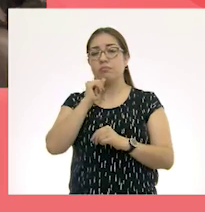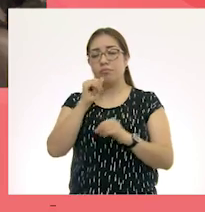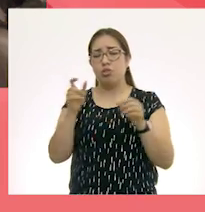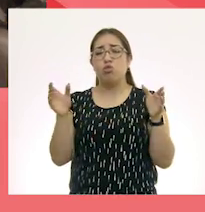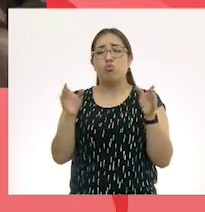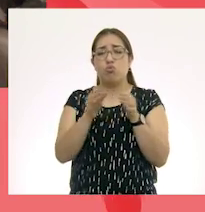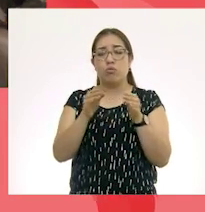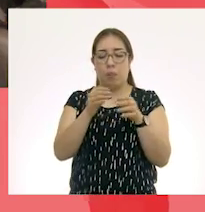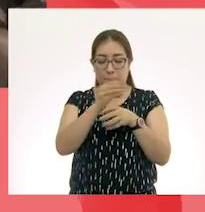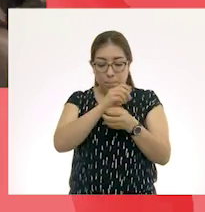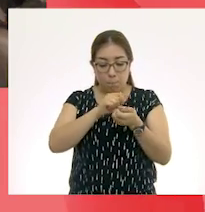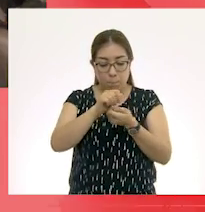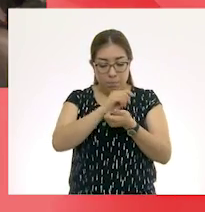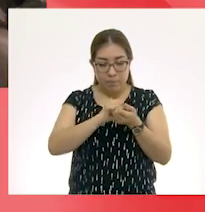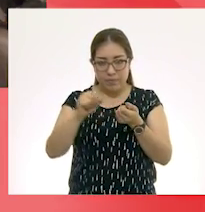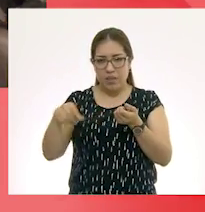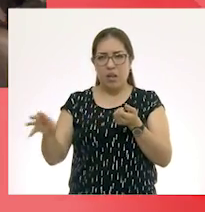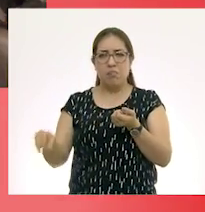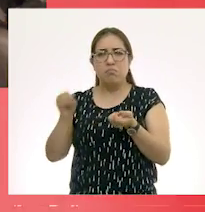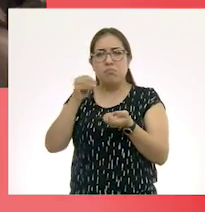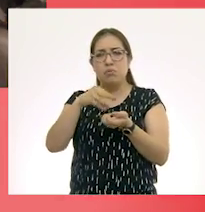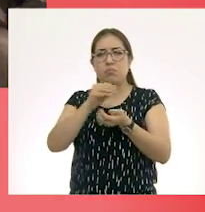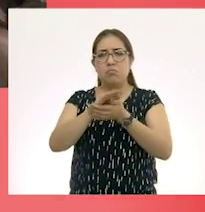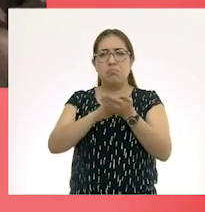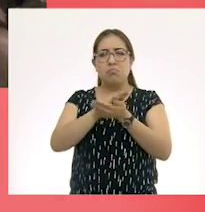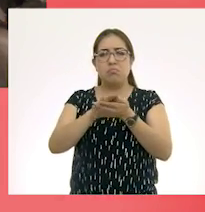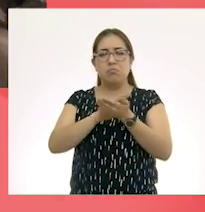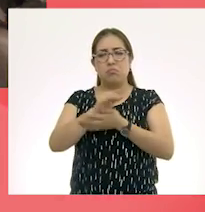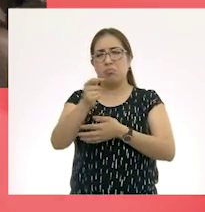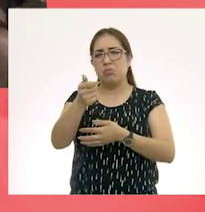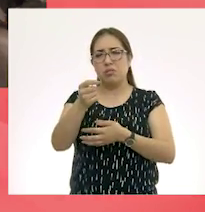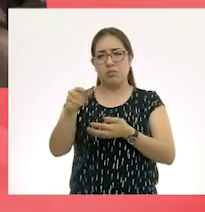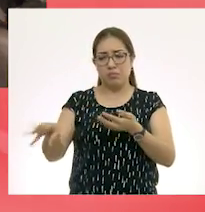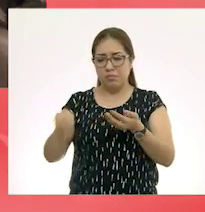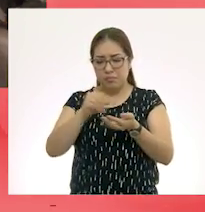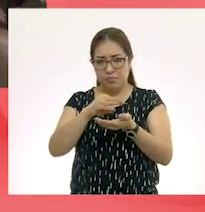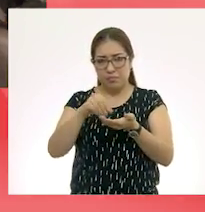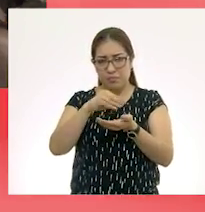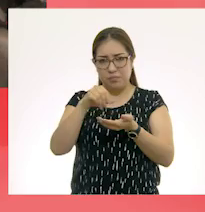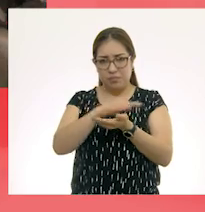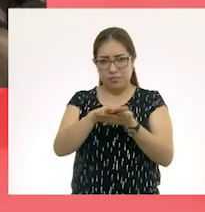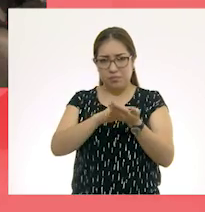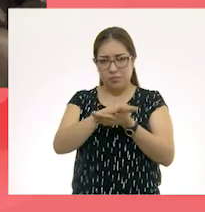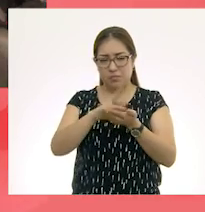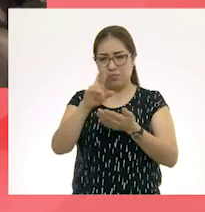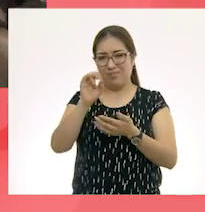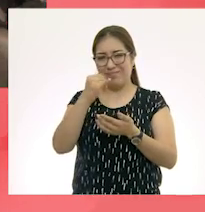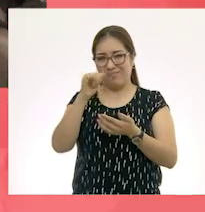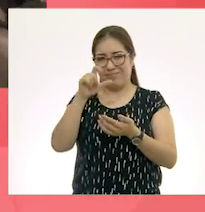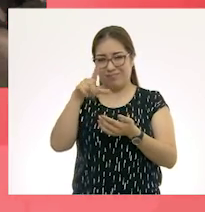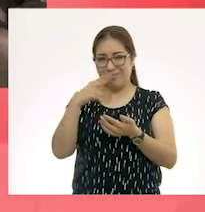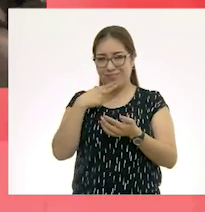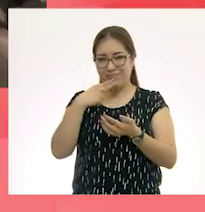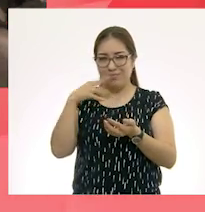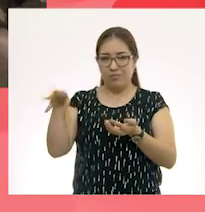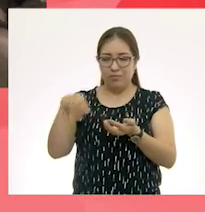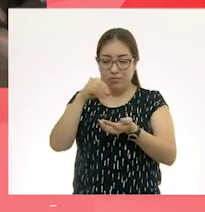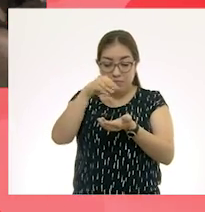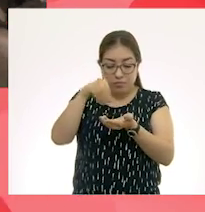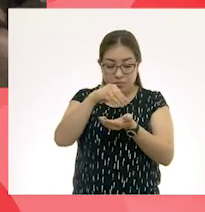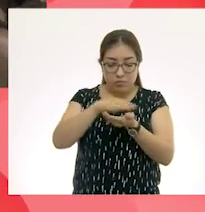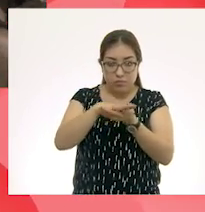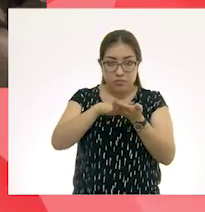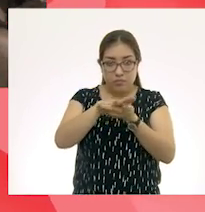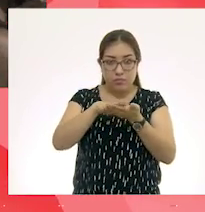le echa el polvito aquí a la masa y se le bate. Perfecto. Bien, para ya empieza uno a hacerlos. Muy